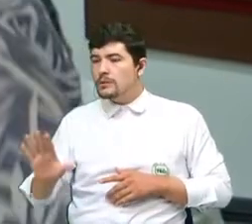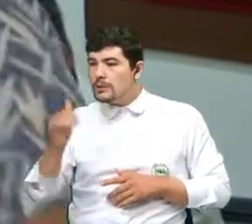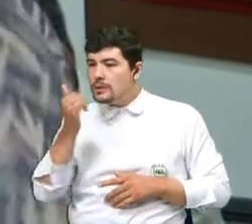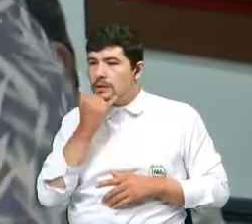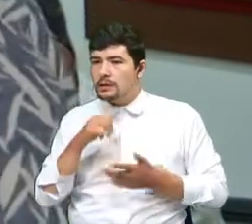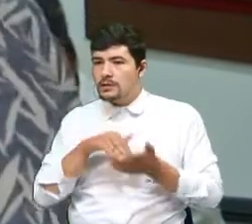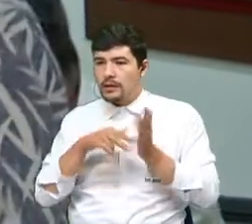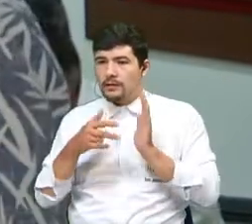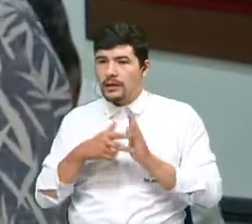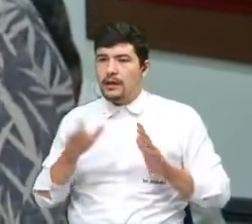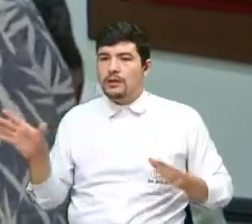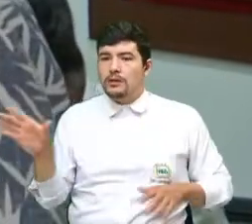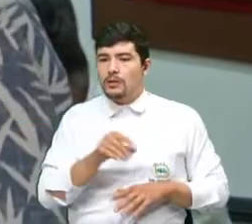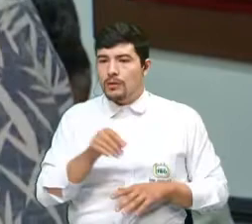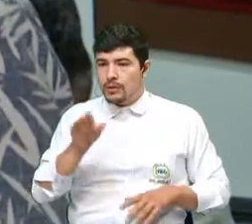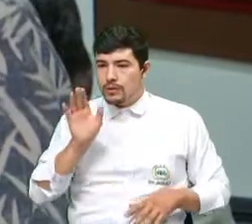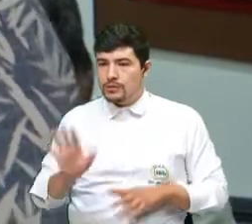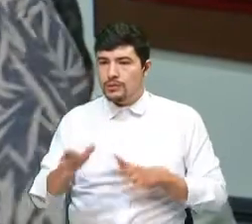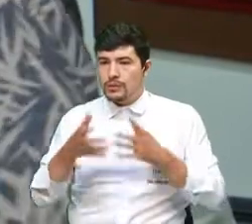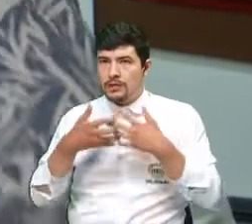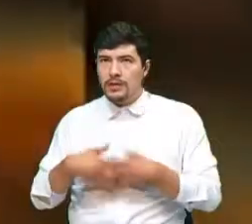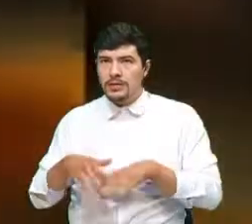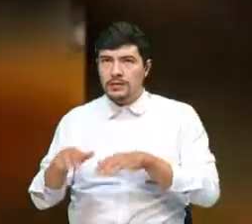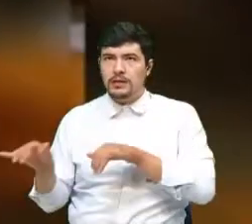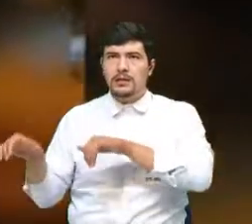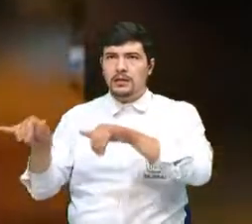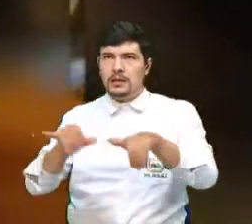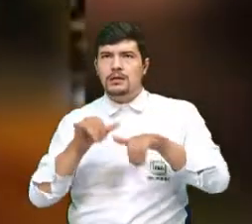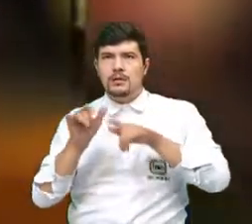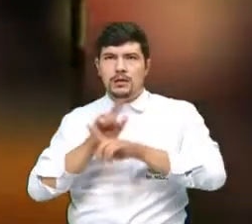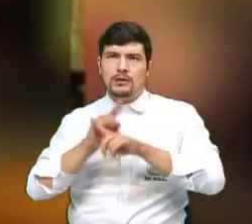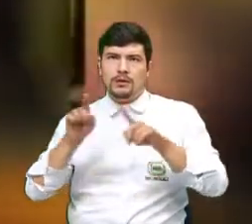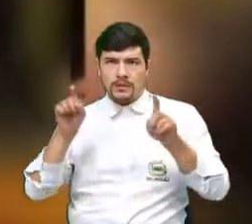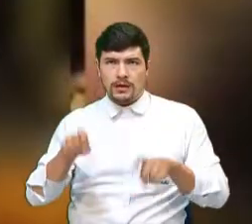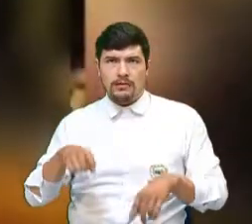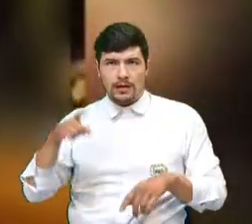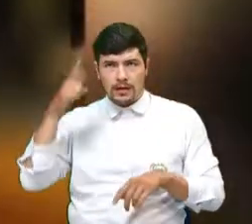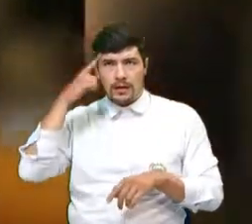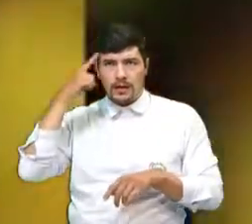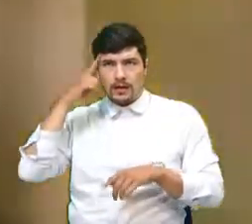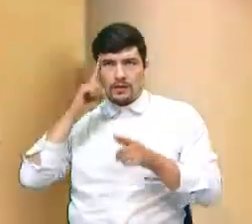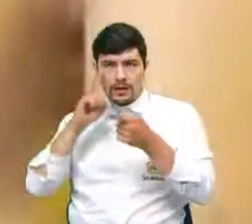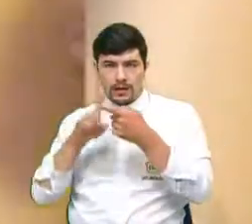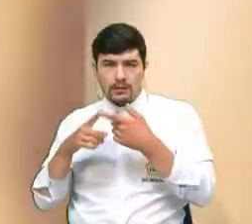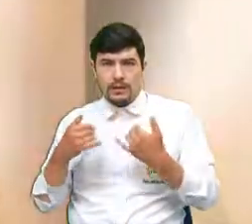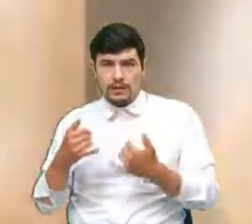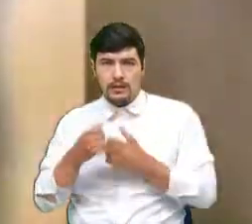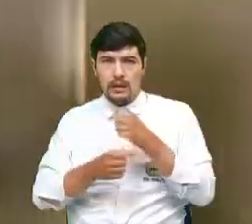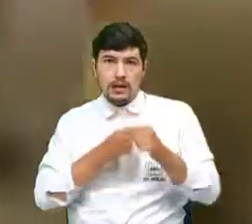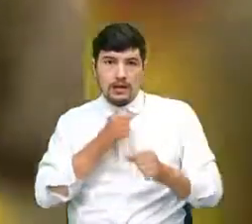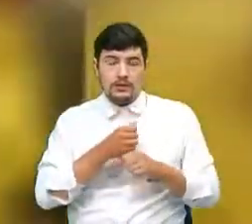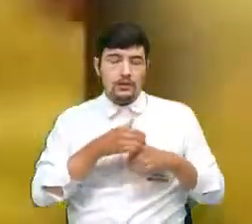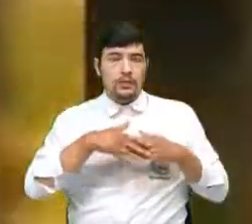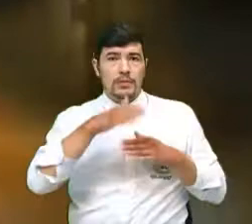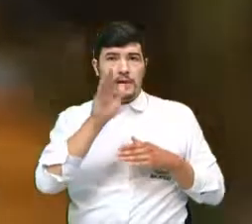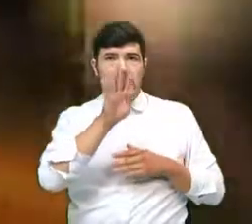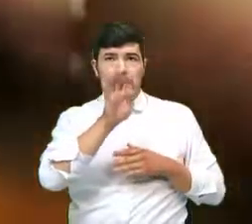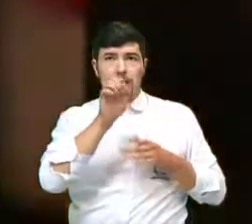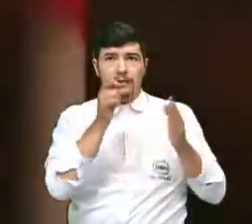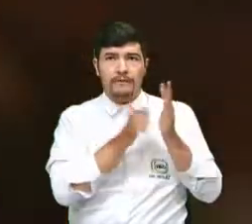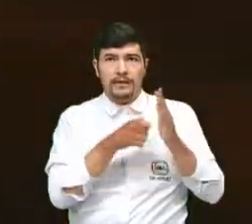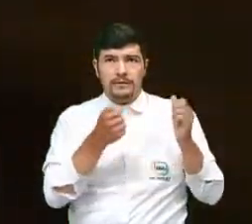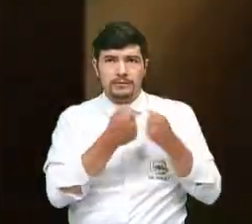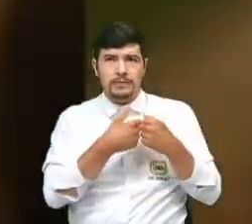entonces, ¿todos los de esa empresa son igual? No, por favor, tenemos que ser más objetivos. En lo corrido del año se registraron más de 9 heridos